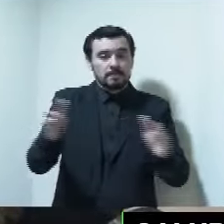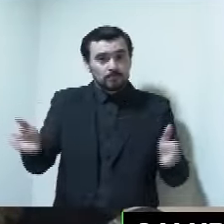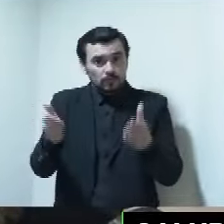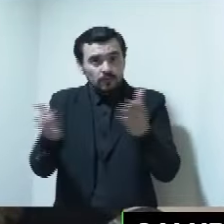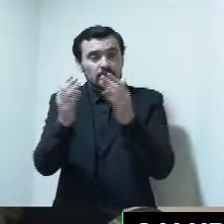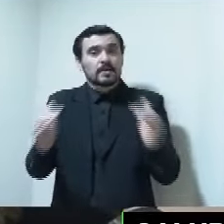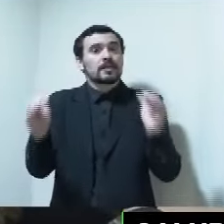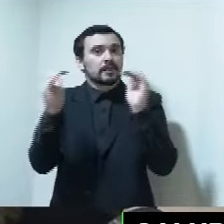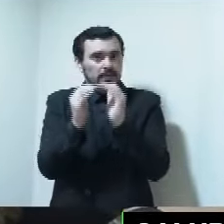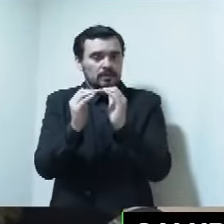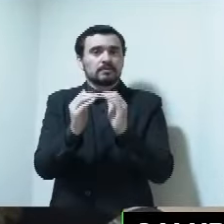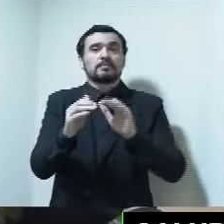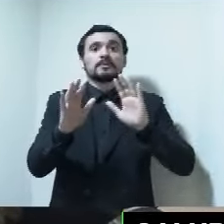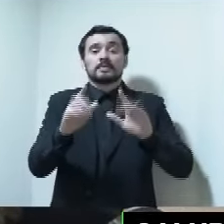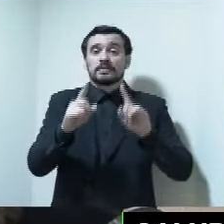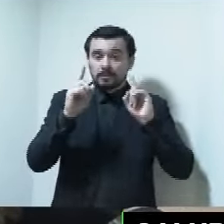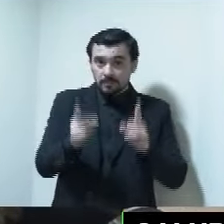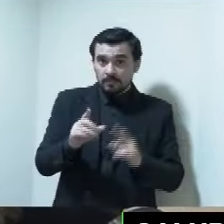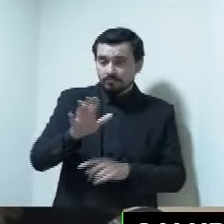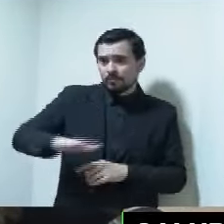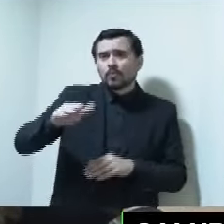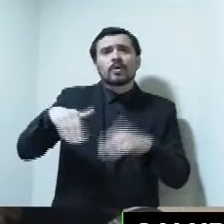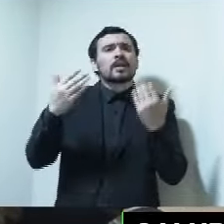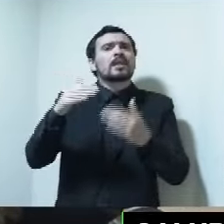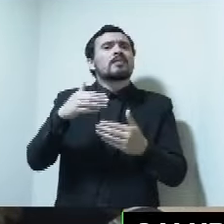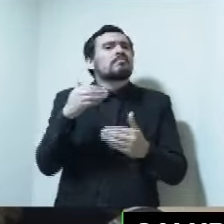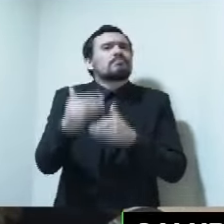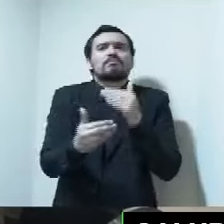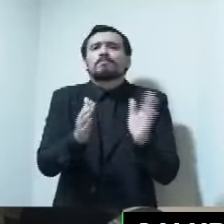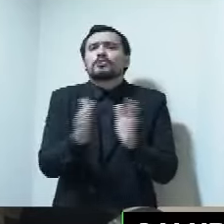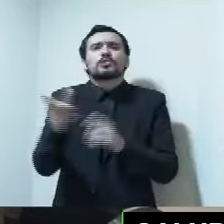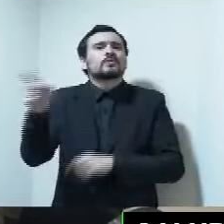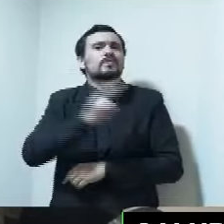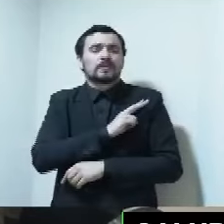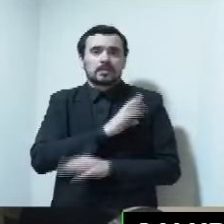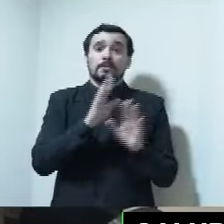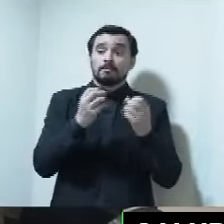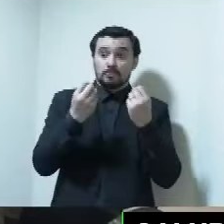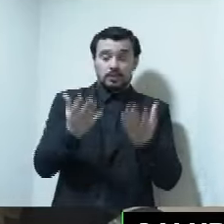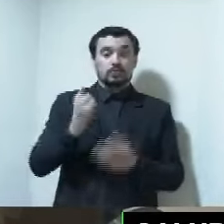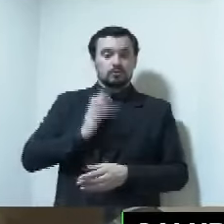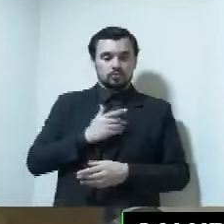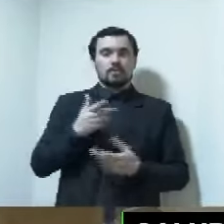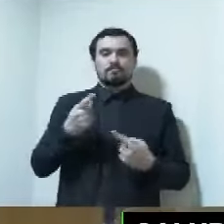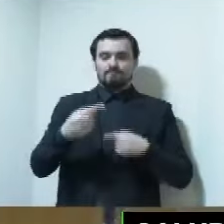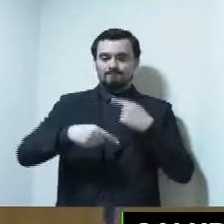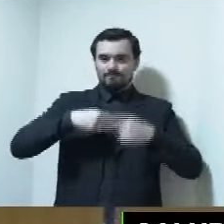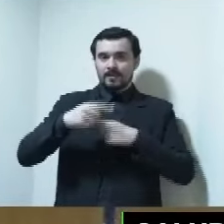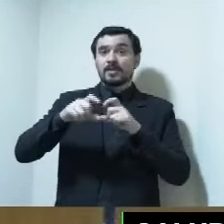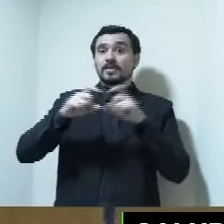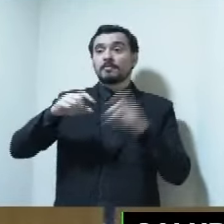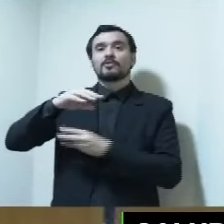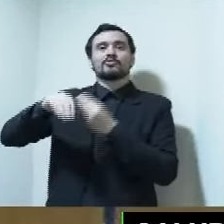la equidad social a lo largo de todas las etapas de su vida. Por ello, hemos reestructurado el gabinete social